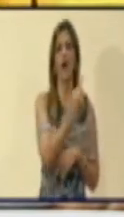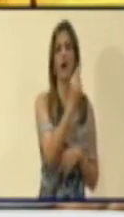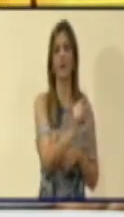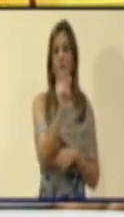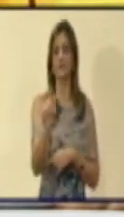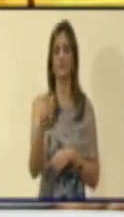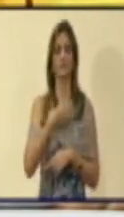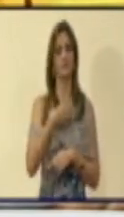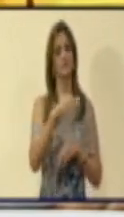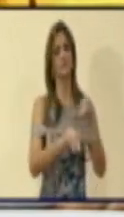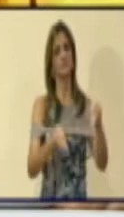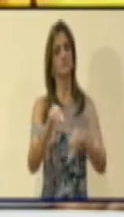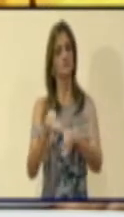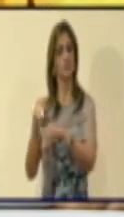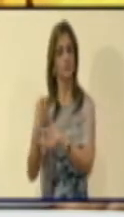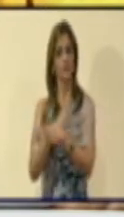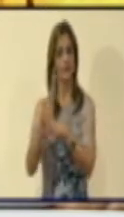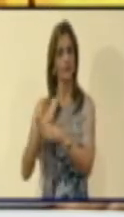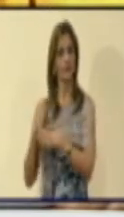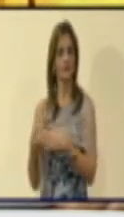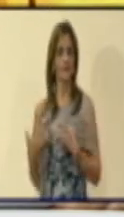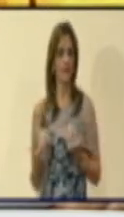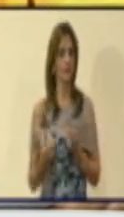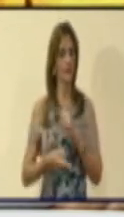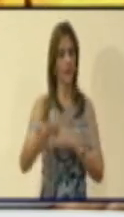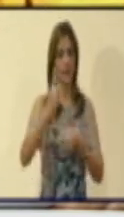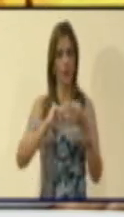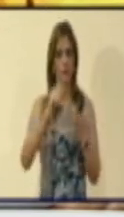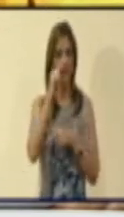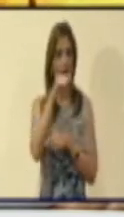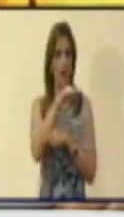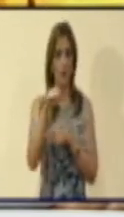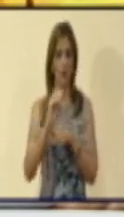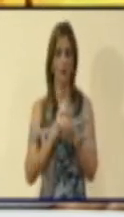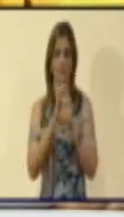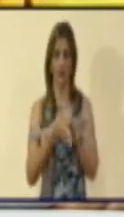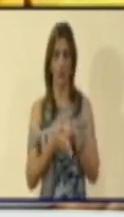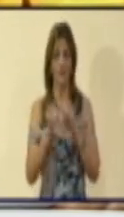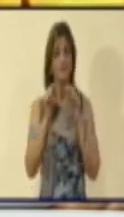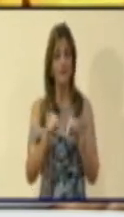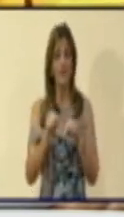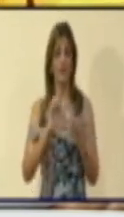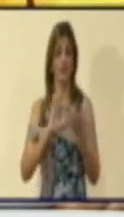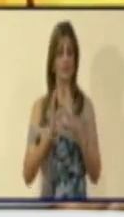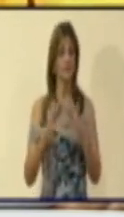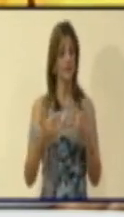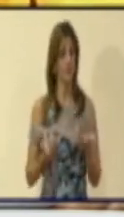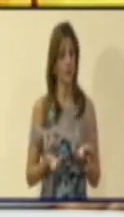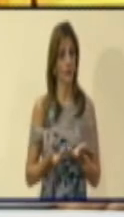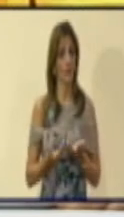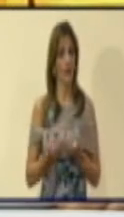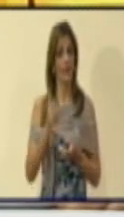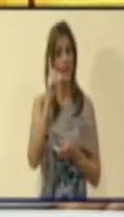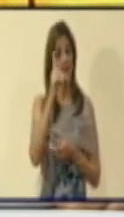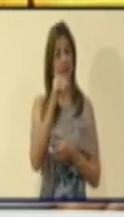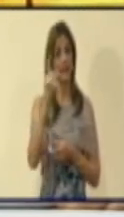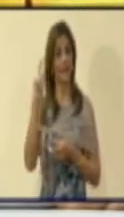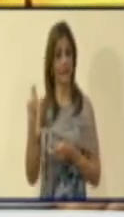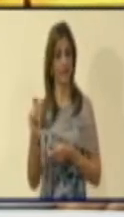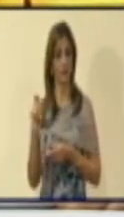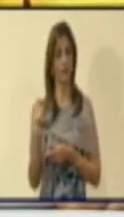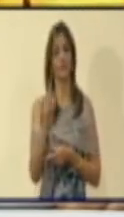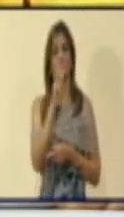ante hechos similares que igualmente vulneren las normas que están establecidas. En ese sentido se encuentra vigente el decreto 31 del 28